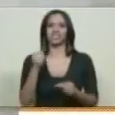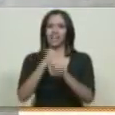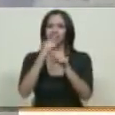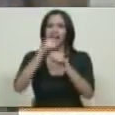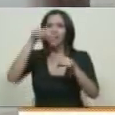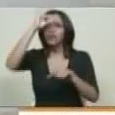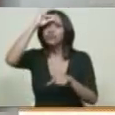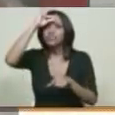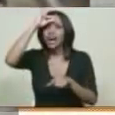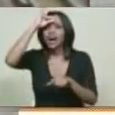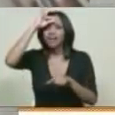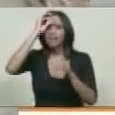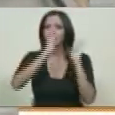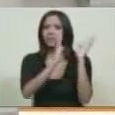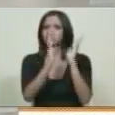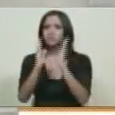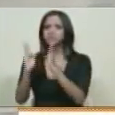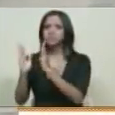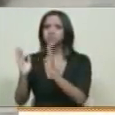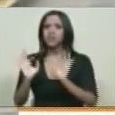¿Por qué los corruptos están en los